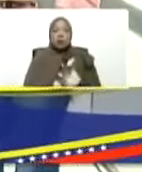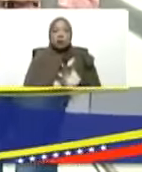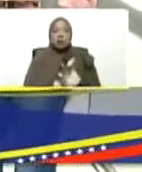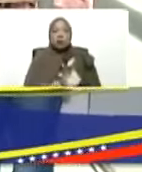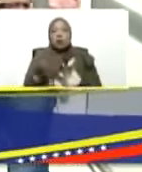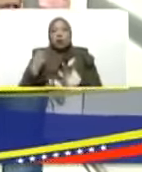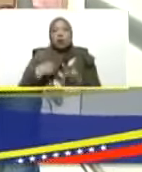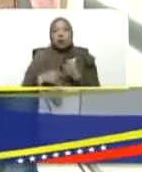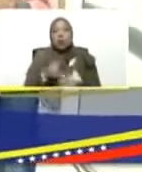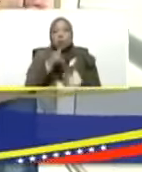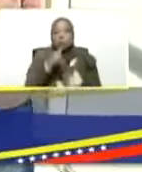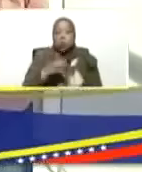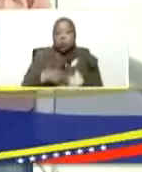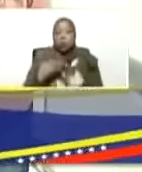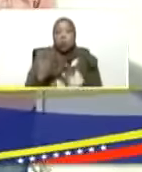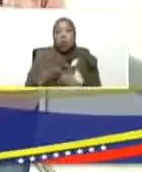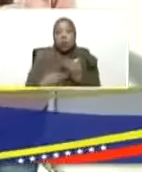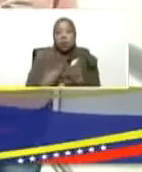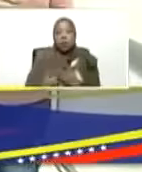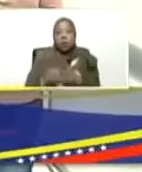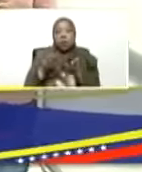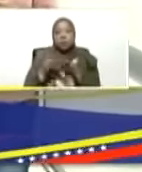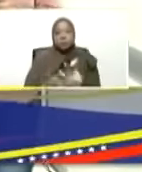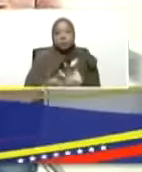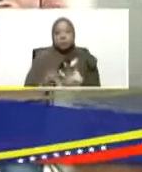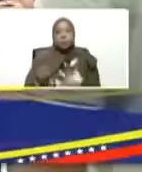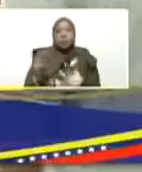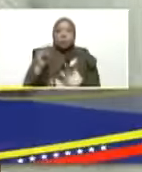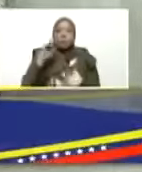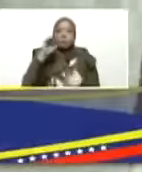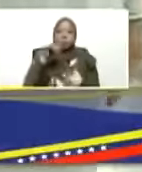Mandala abrir, pues. Mira, Jorge Rodríguez, ven acá.